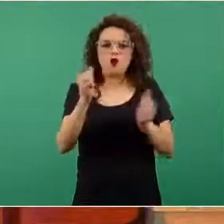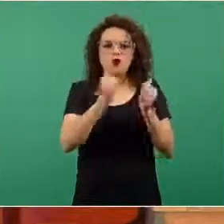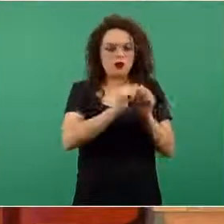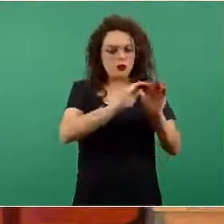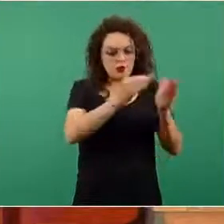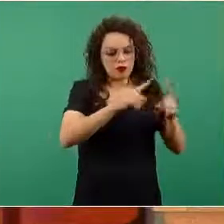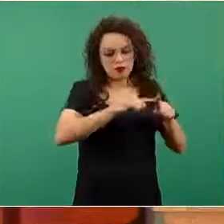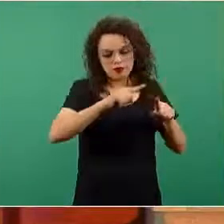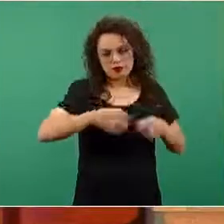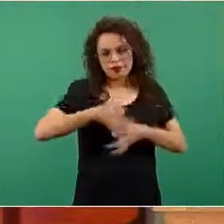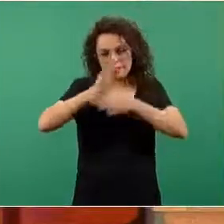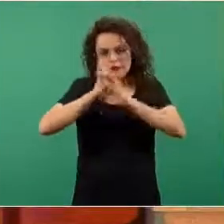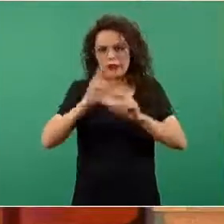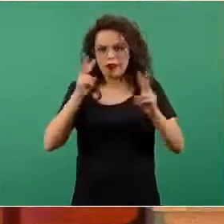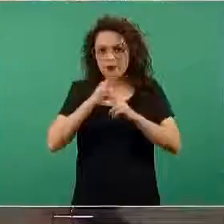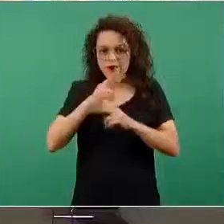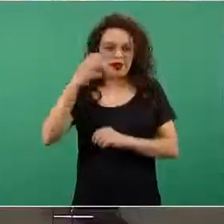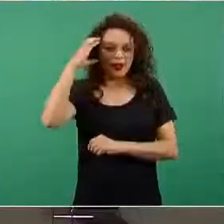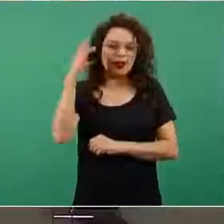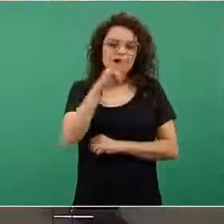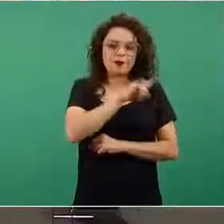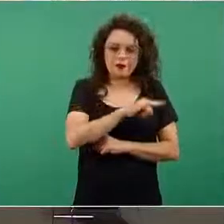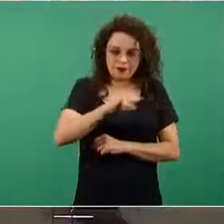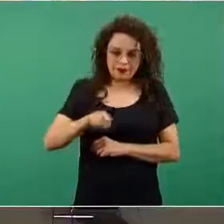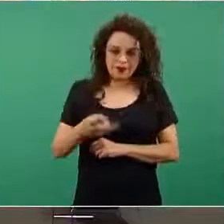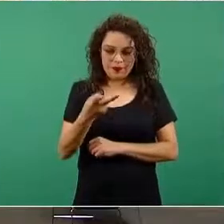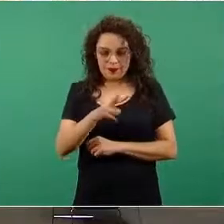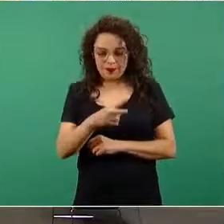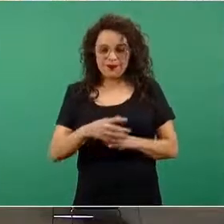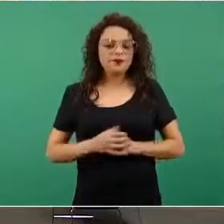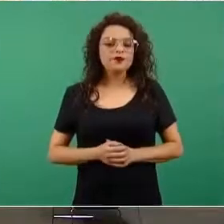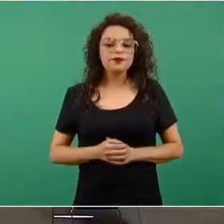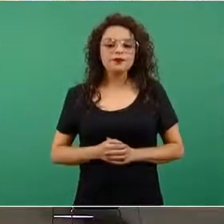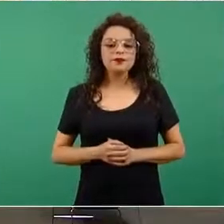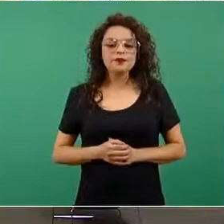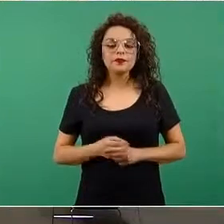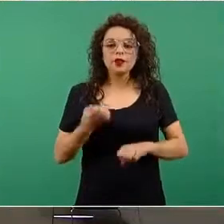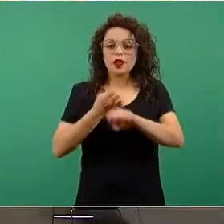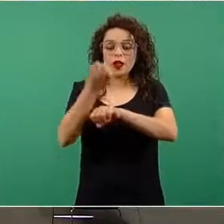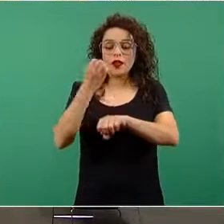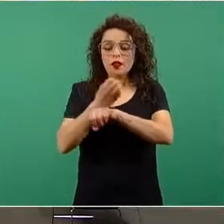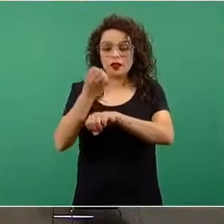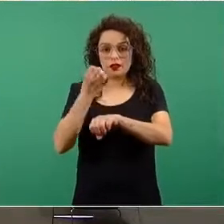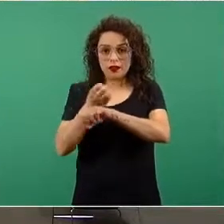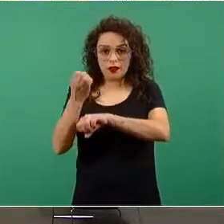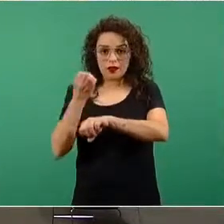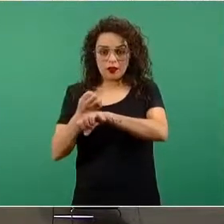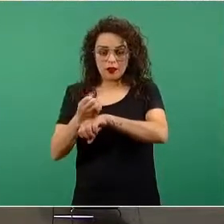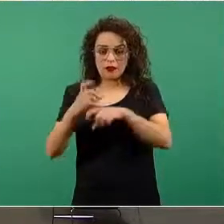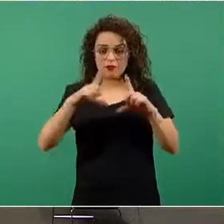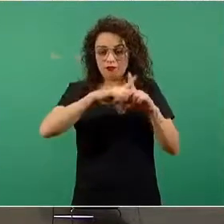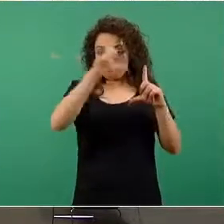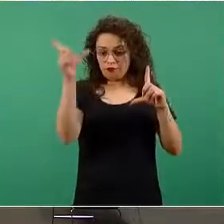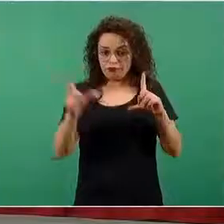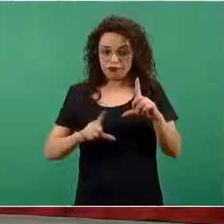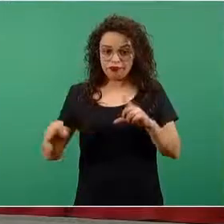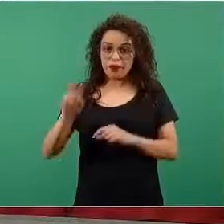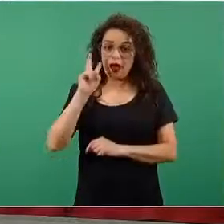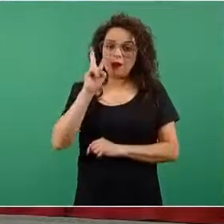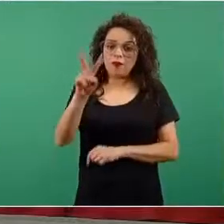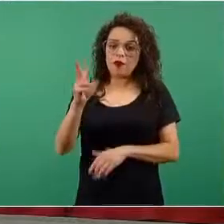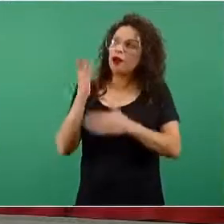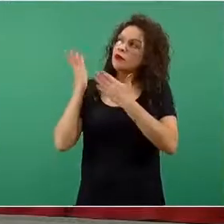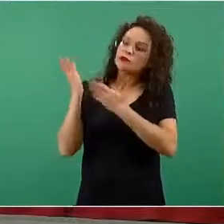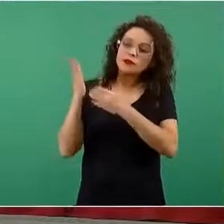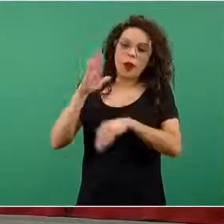siguiente diapositiva, vamos a enfocar un poco en el nivel subnacional, es decir, en entidades federativas y además, obviamente, ya en el